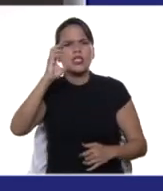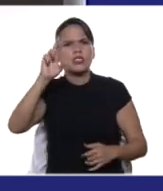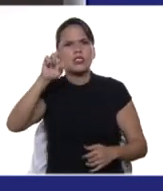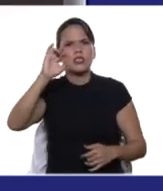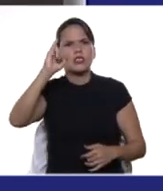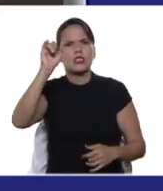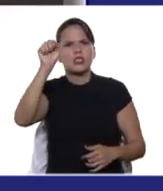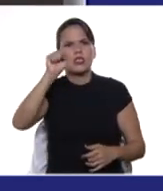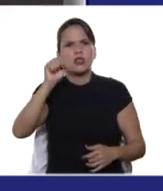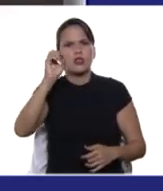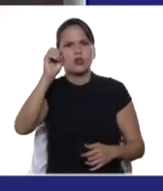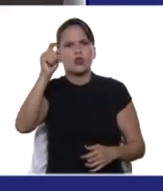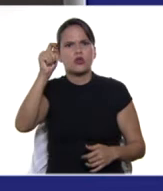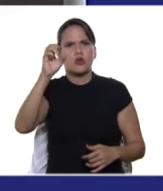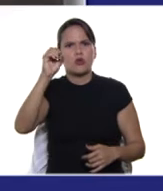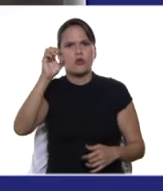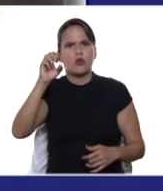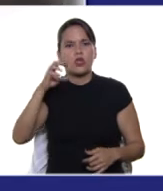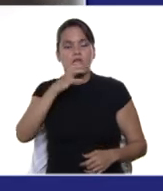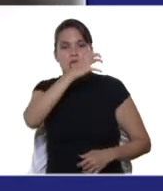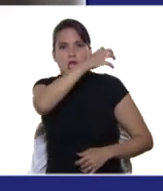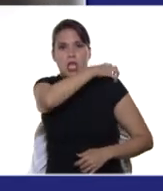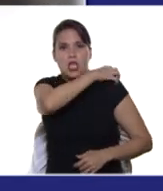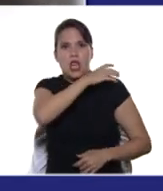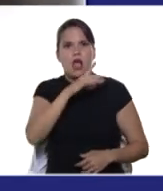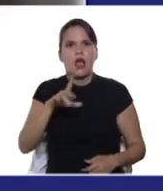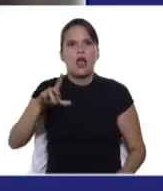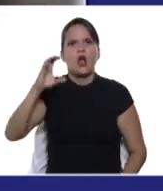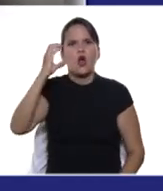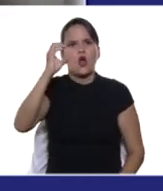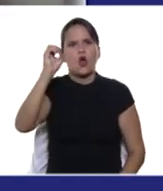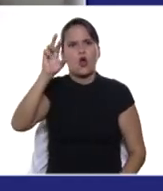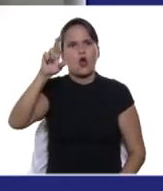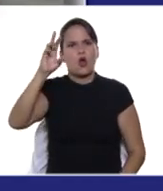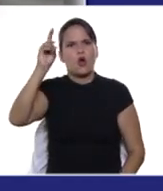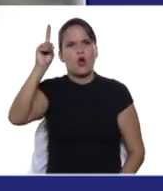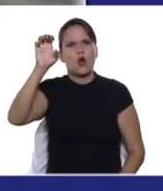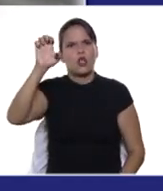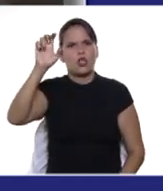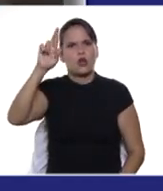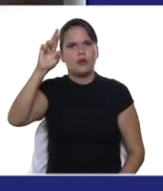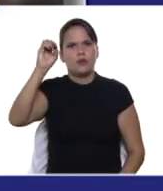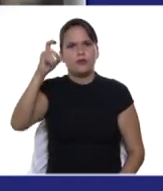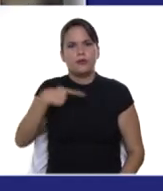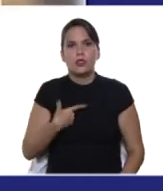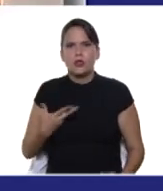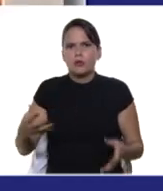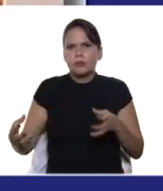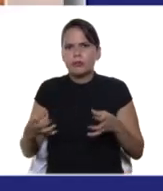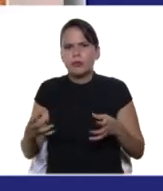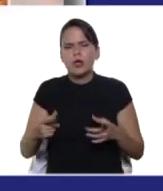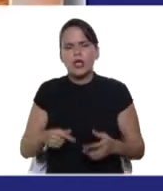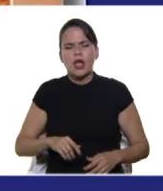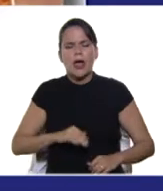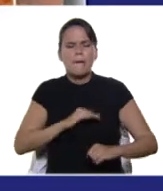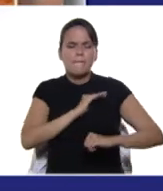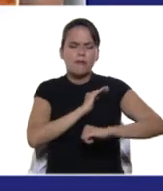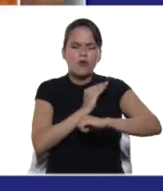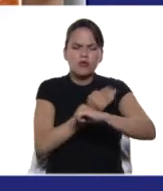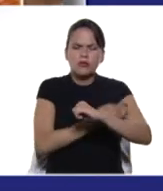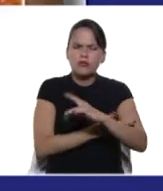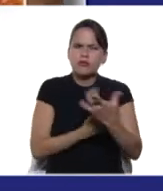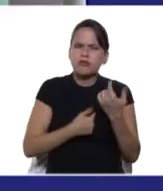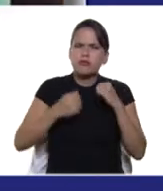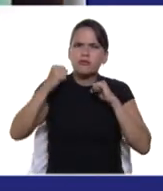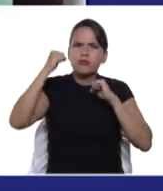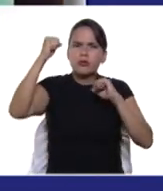y los conservadores del general León de Febres Cordero. En golpe no se consolidó el triunfo, entre otras cosas